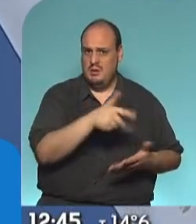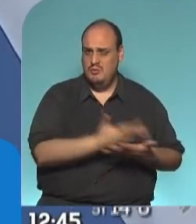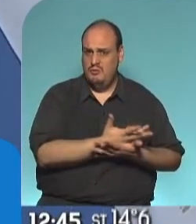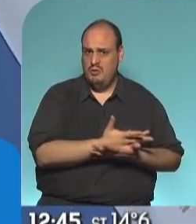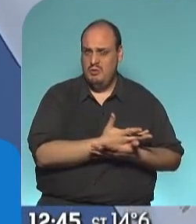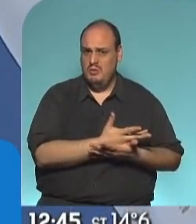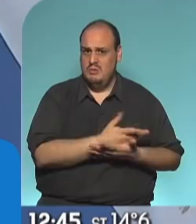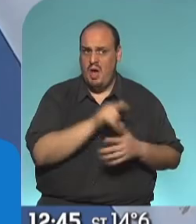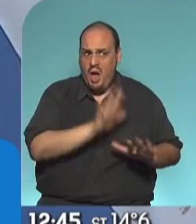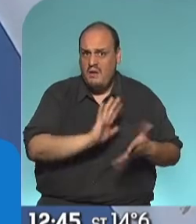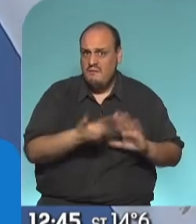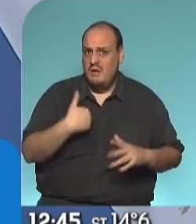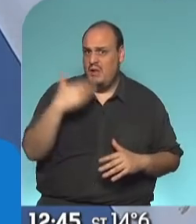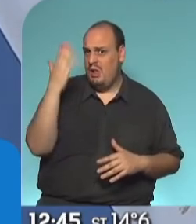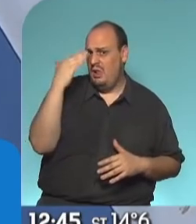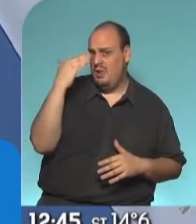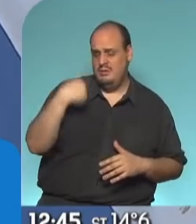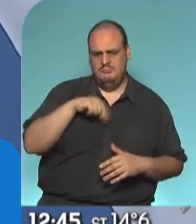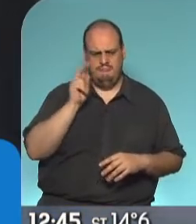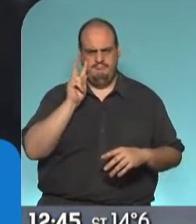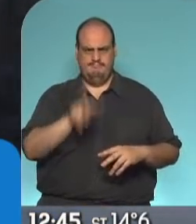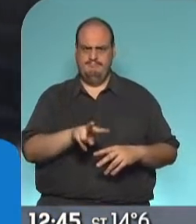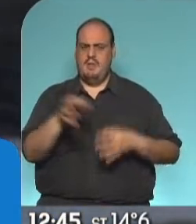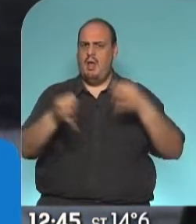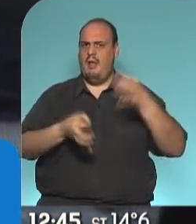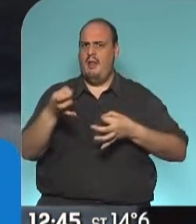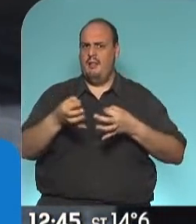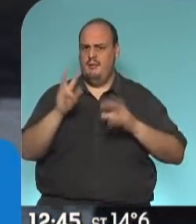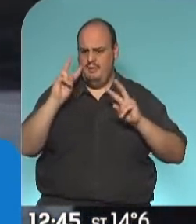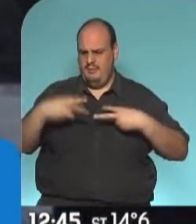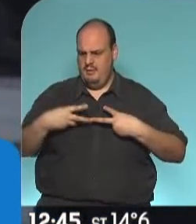incomprensión y de pequeñeces debemos mirarnos, para no ser